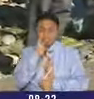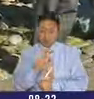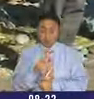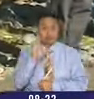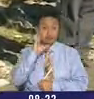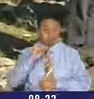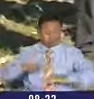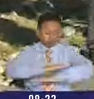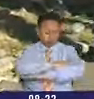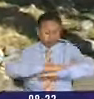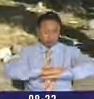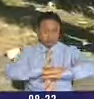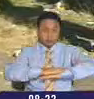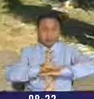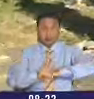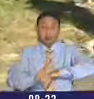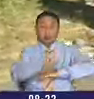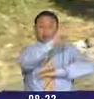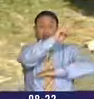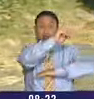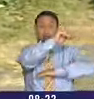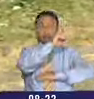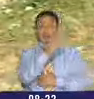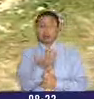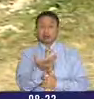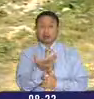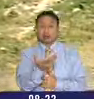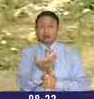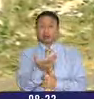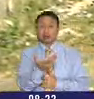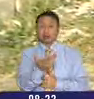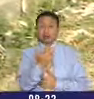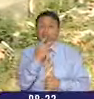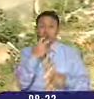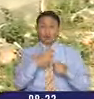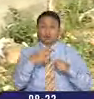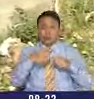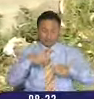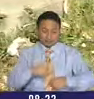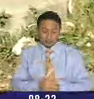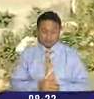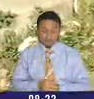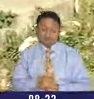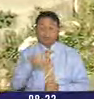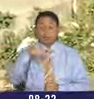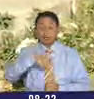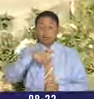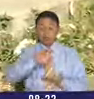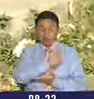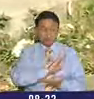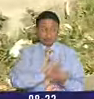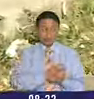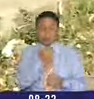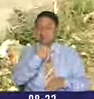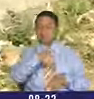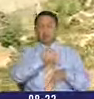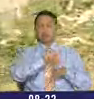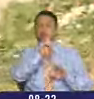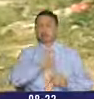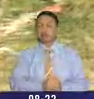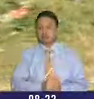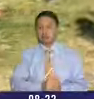aquí y de aquí para la parte de arriba, pues como vemos, ahí están las piedras. Esto es común acá en este sector. Mi señora, muy buenos